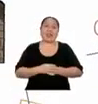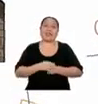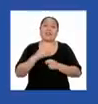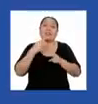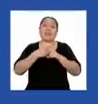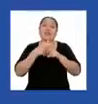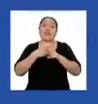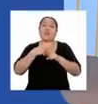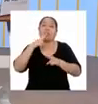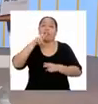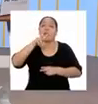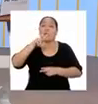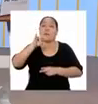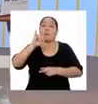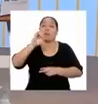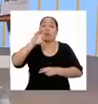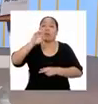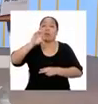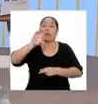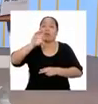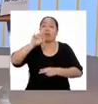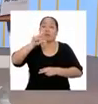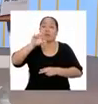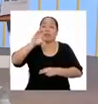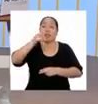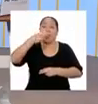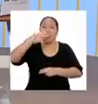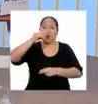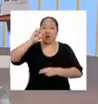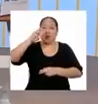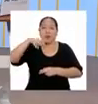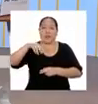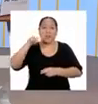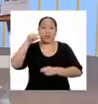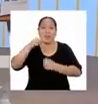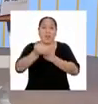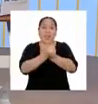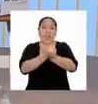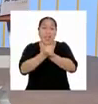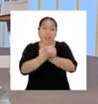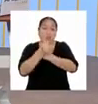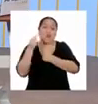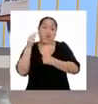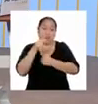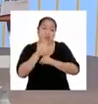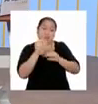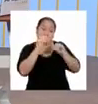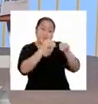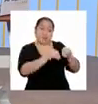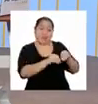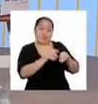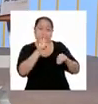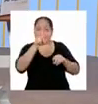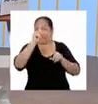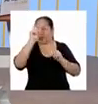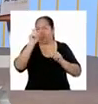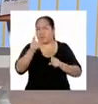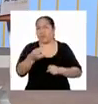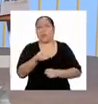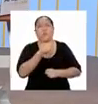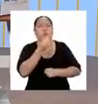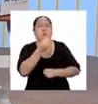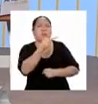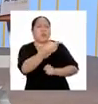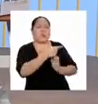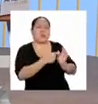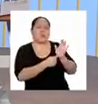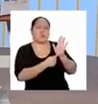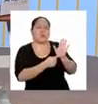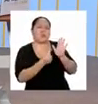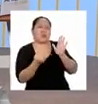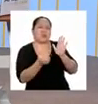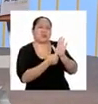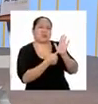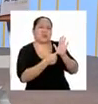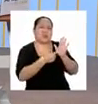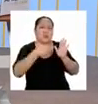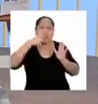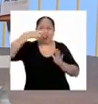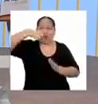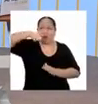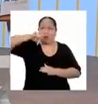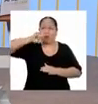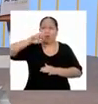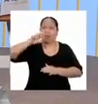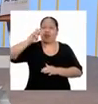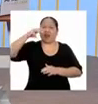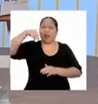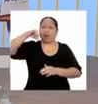en Ayacucho. ¿La vieron bien? Seguro ustedes se preguntarán, ¿por qué esta estructura se llama